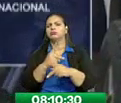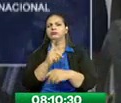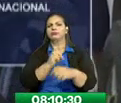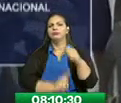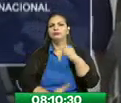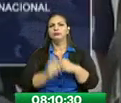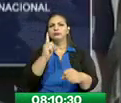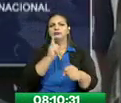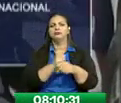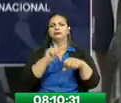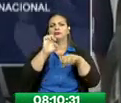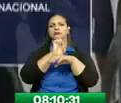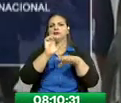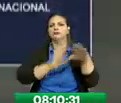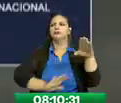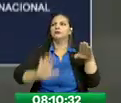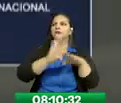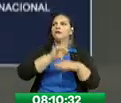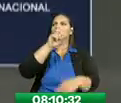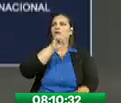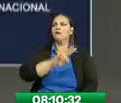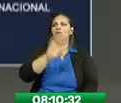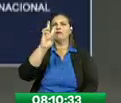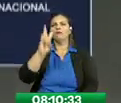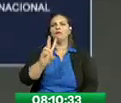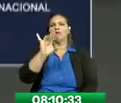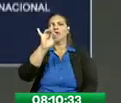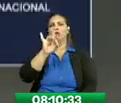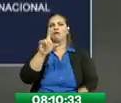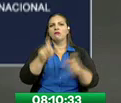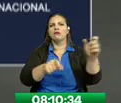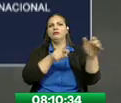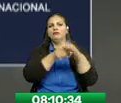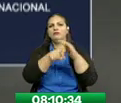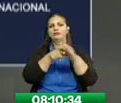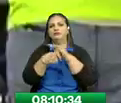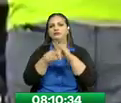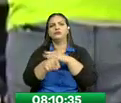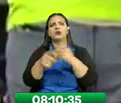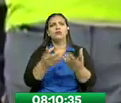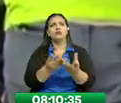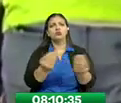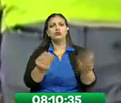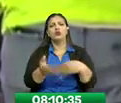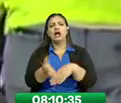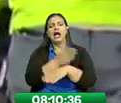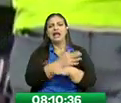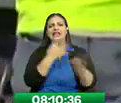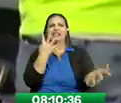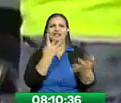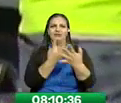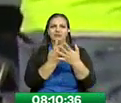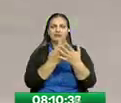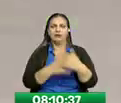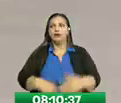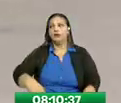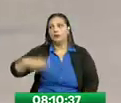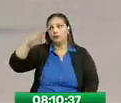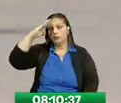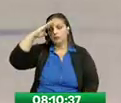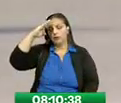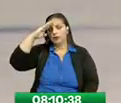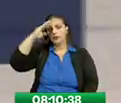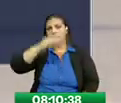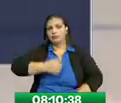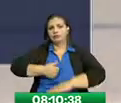reportaron 268 crímenes donde perdieron la vida personas con antecedentes penales. El comandante está al tanto de esta realidad, que llevó